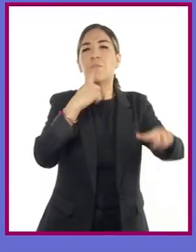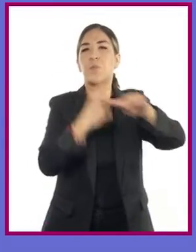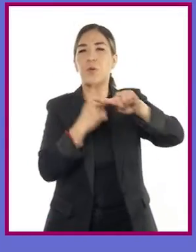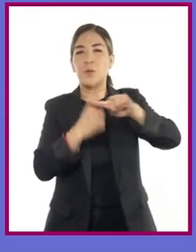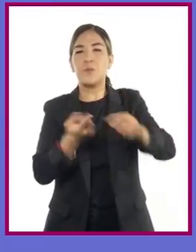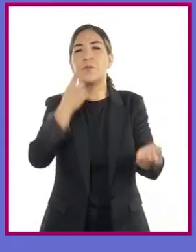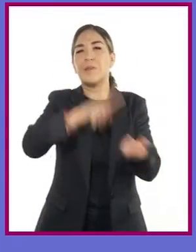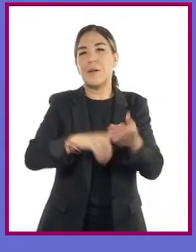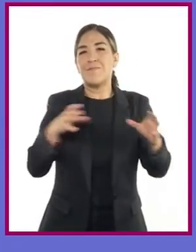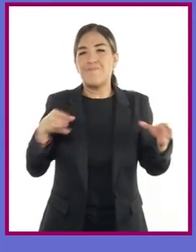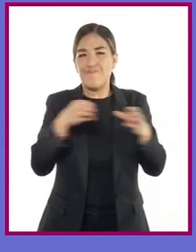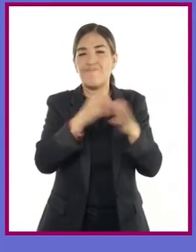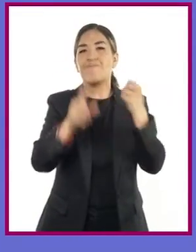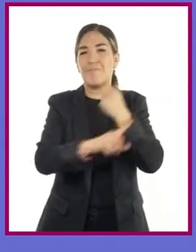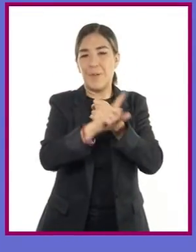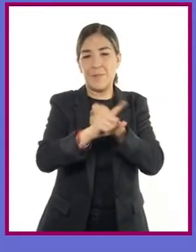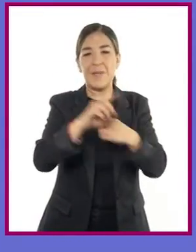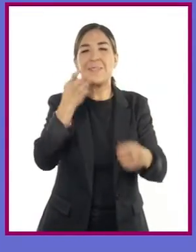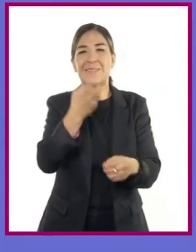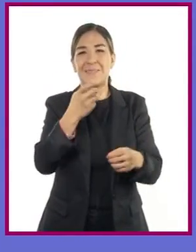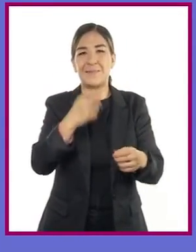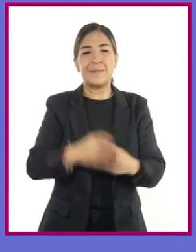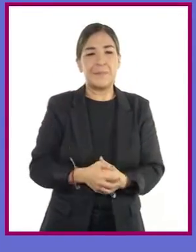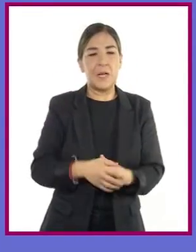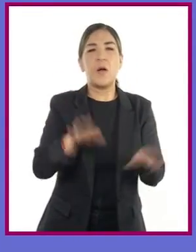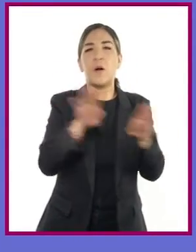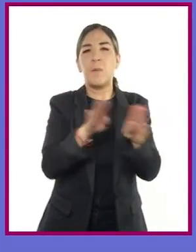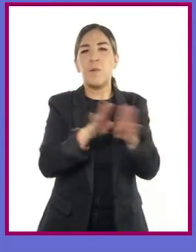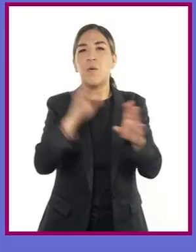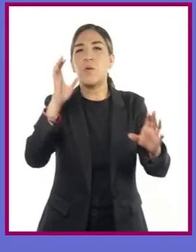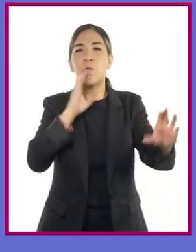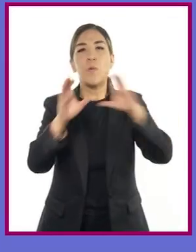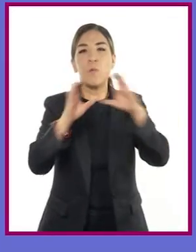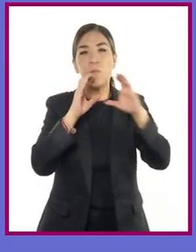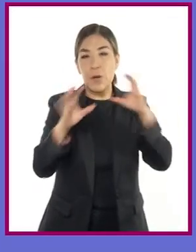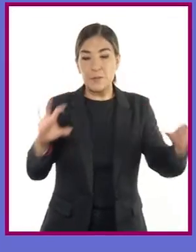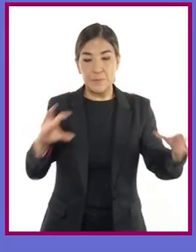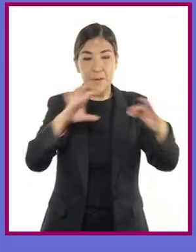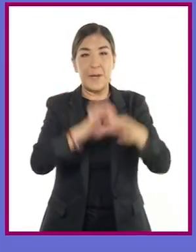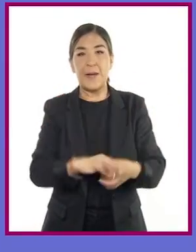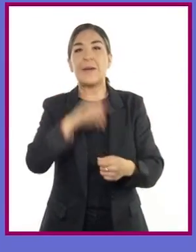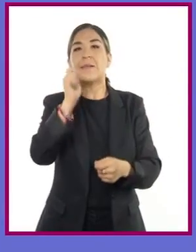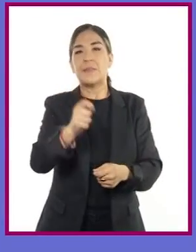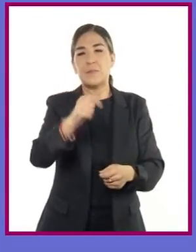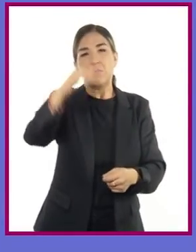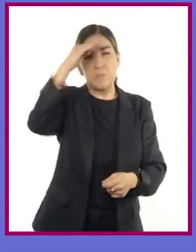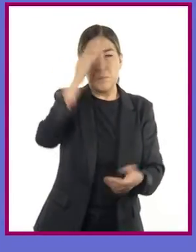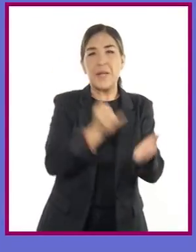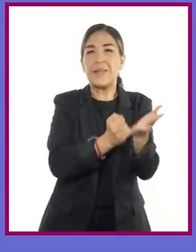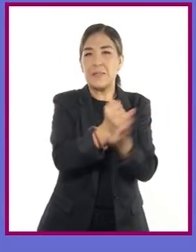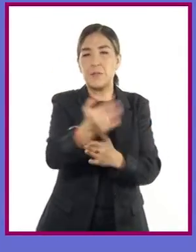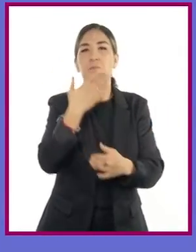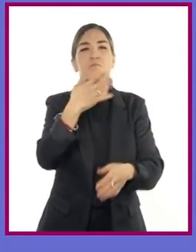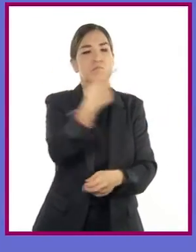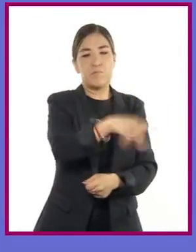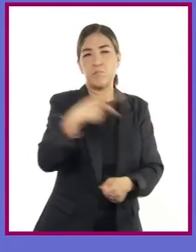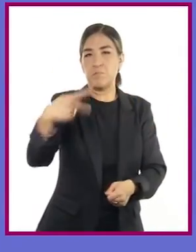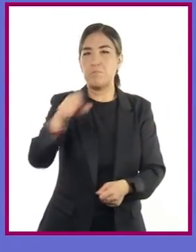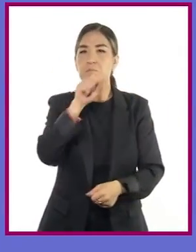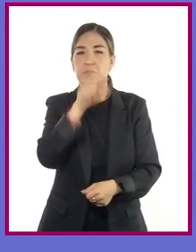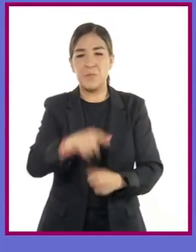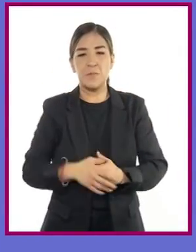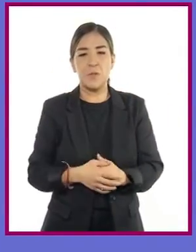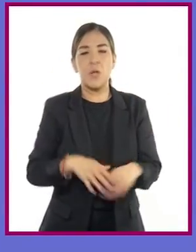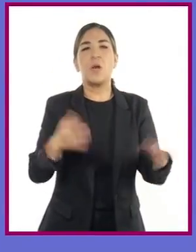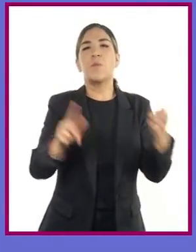las partes en conflicto. Al restablecer la comunicación entre las partes, se favorece la toma de decisiones por ellos mismos. Las